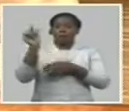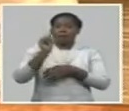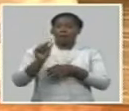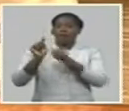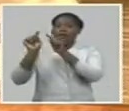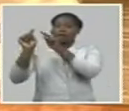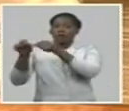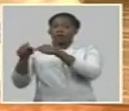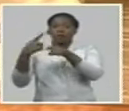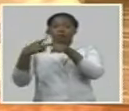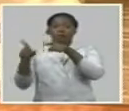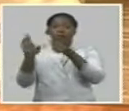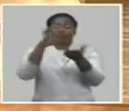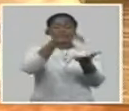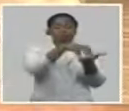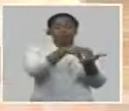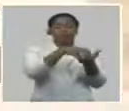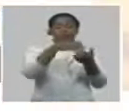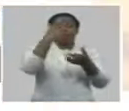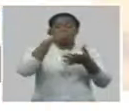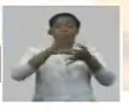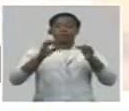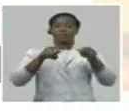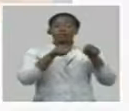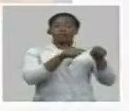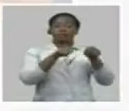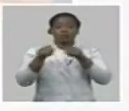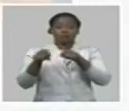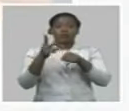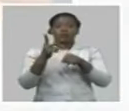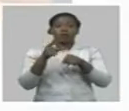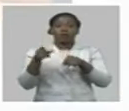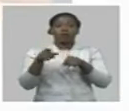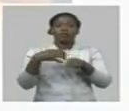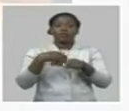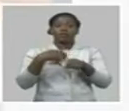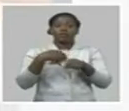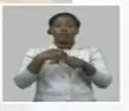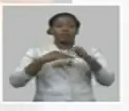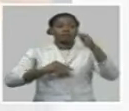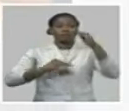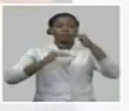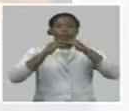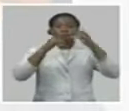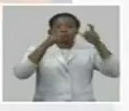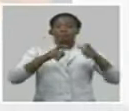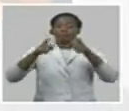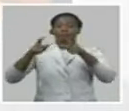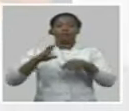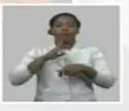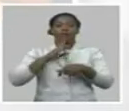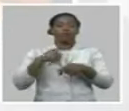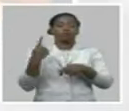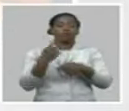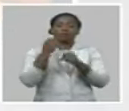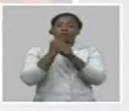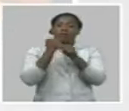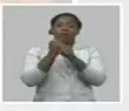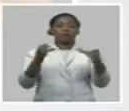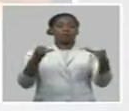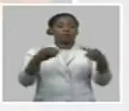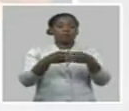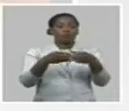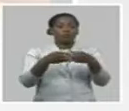artemisa la restricción de la fuente de abasto a los altos consumidores hoy iniciamos un trabajo a partir de que un grupo de centros la economía